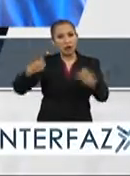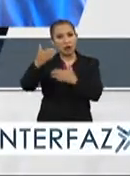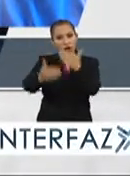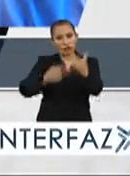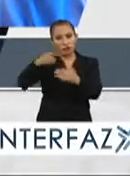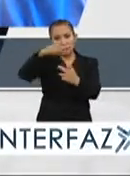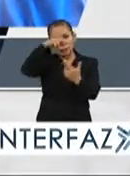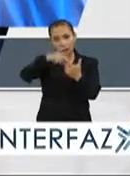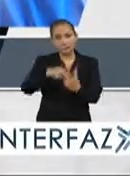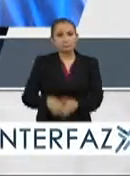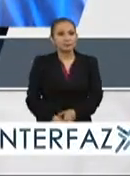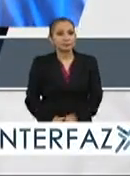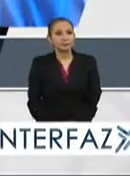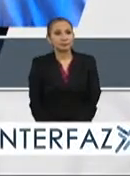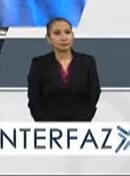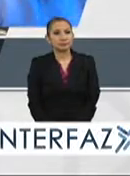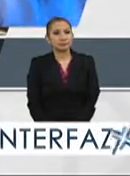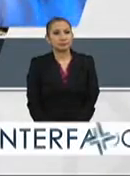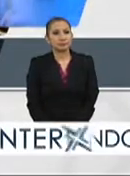de nuestra región.